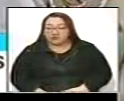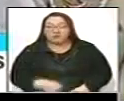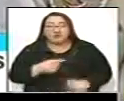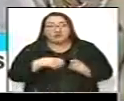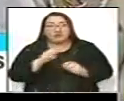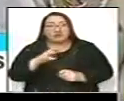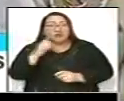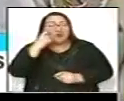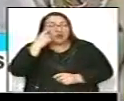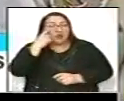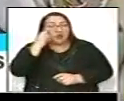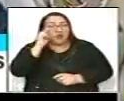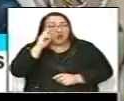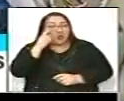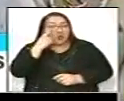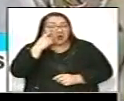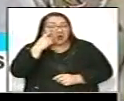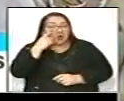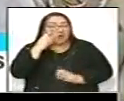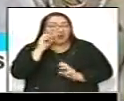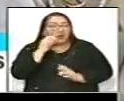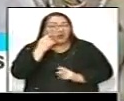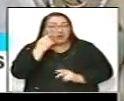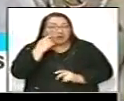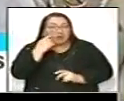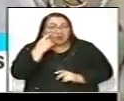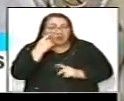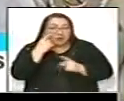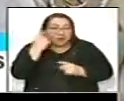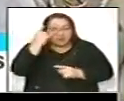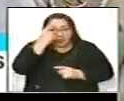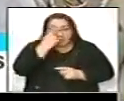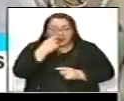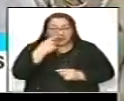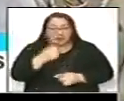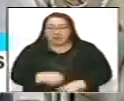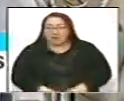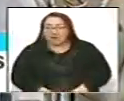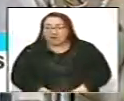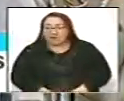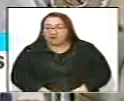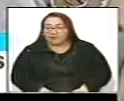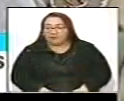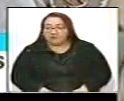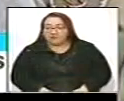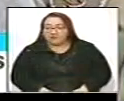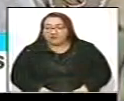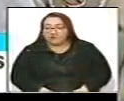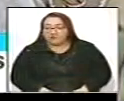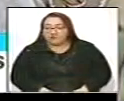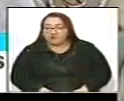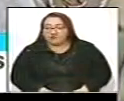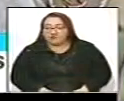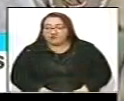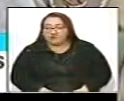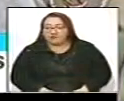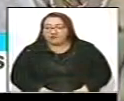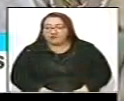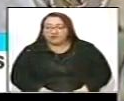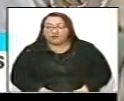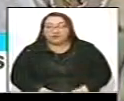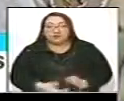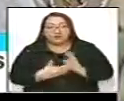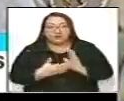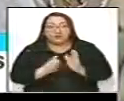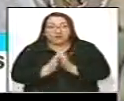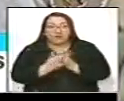ojo, pero a partir del ojo yo tengo que ver qué tiene que ver con el resto del organismo. Entonces, lo que ustedes han presentado y el estudio